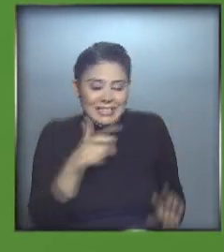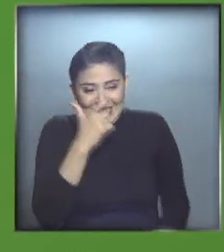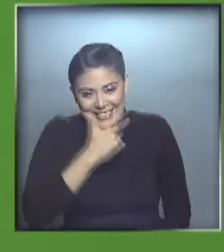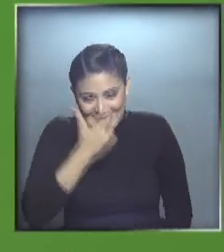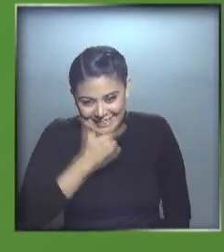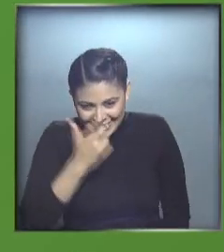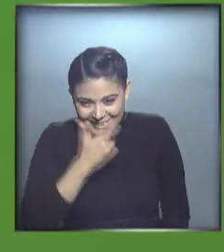he